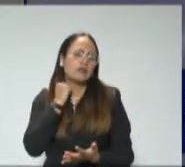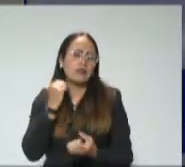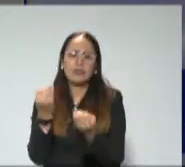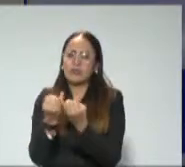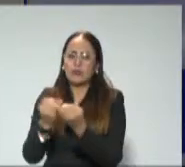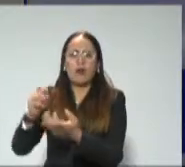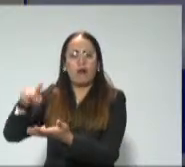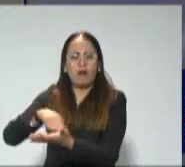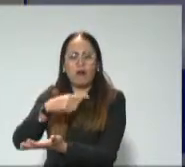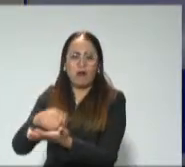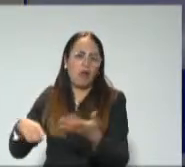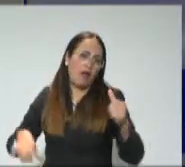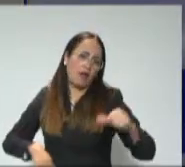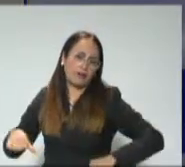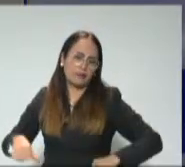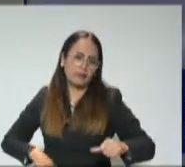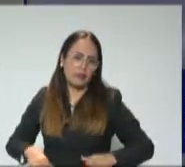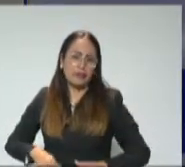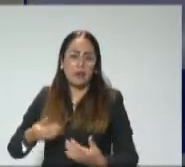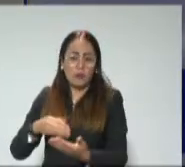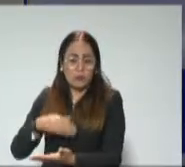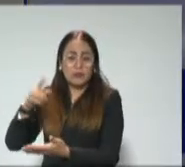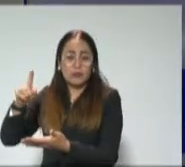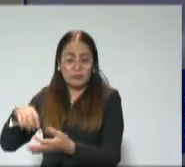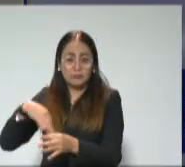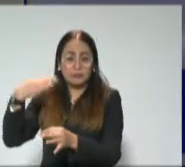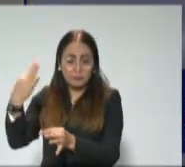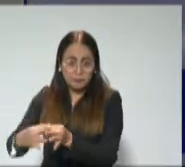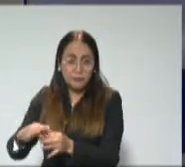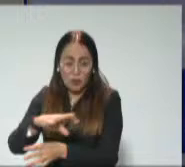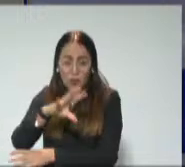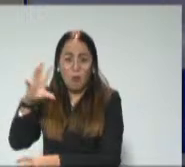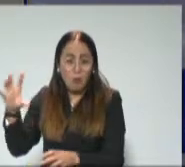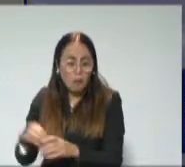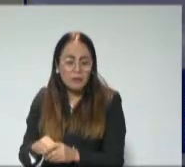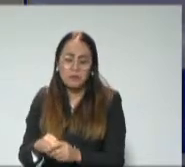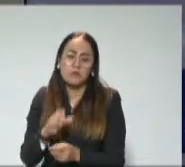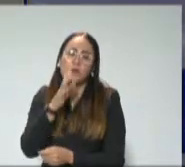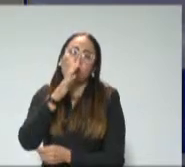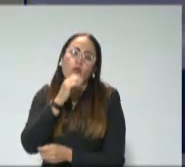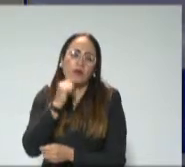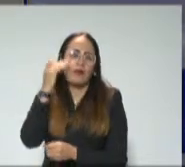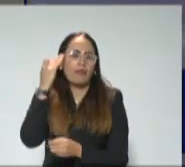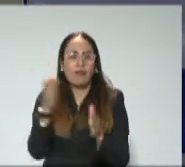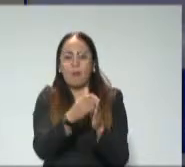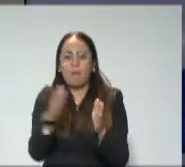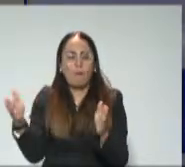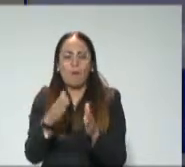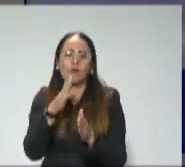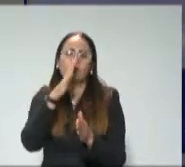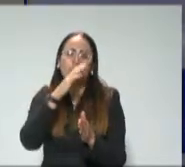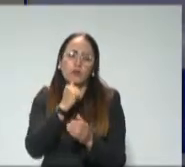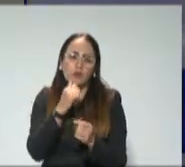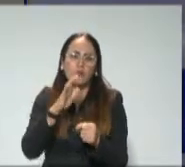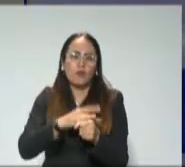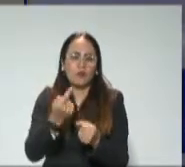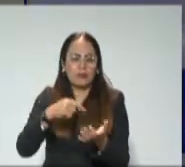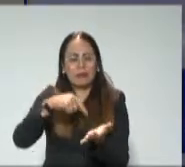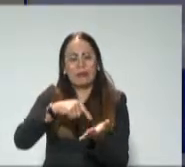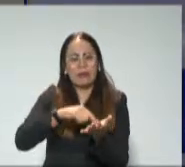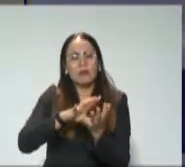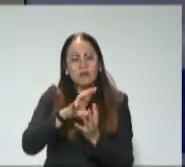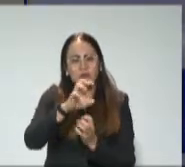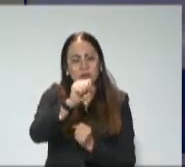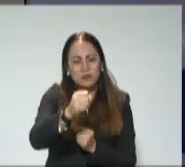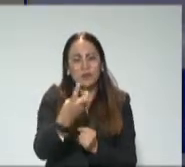actividades por lo tanto no se pudo culminar el proceso legislativo en tiempo tal como marca la Constitución